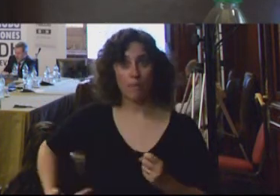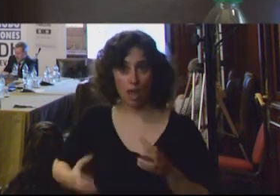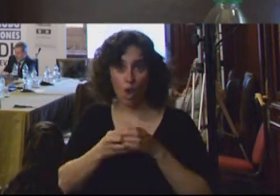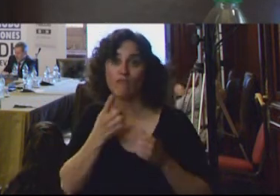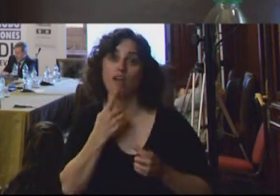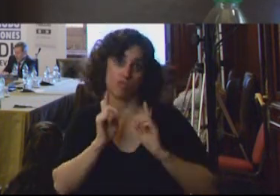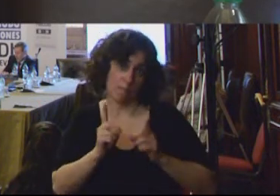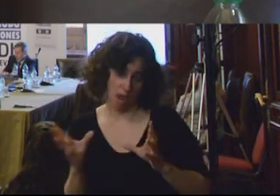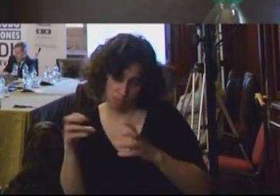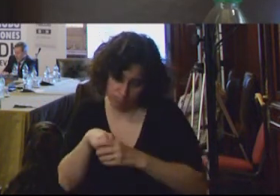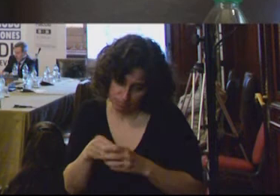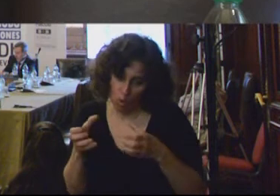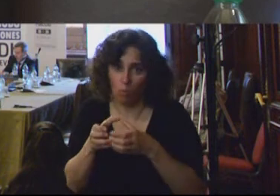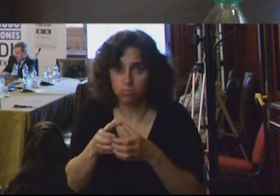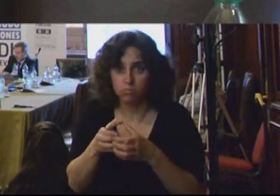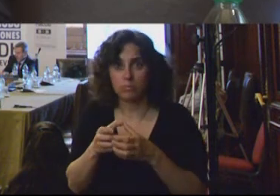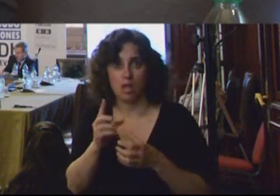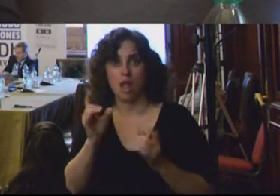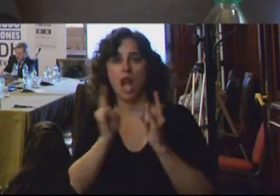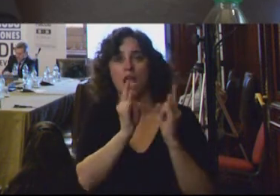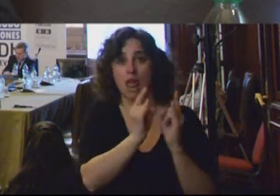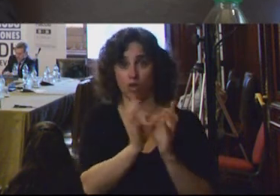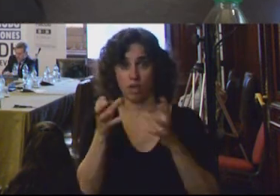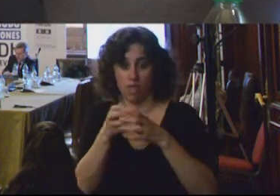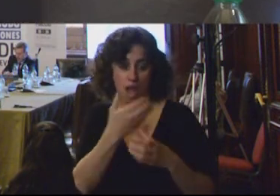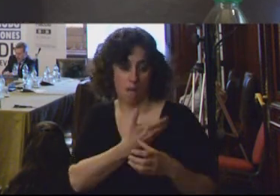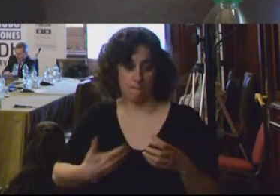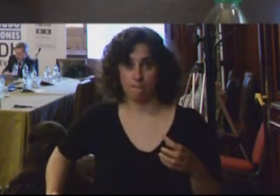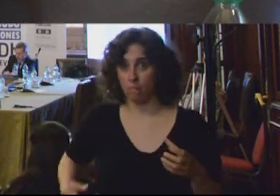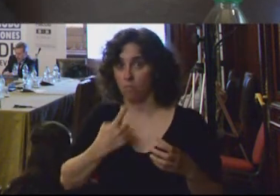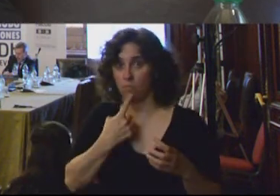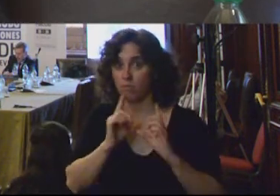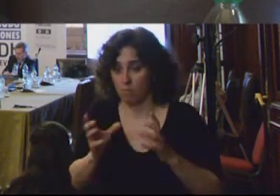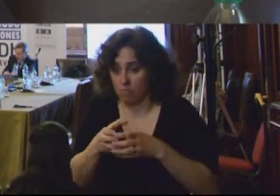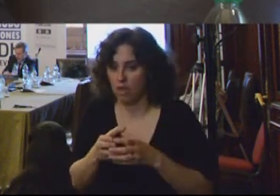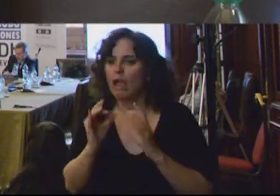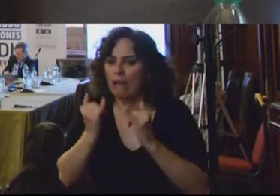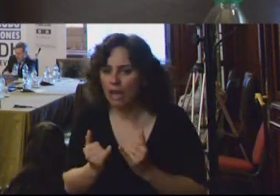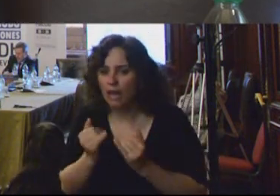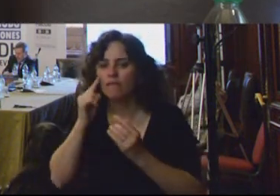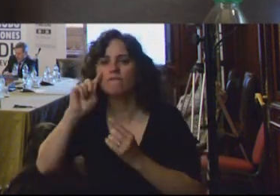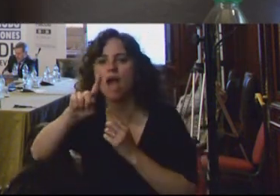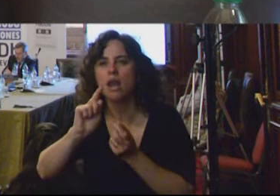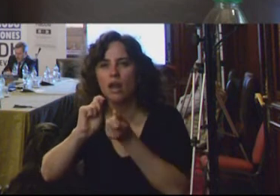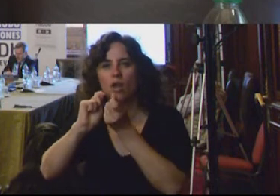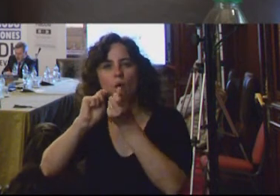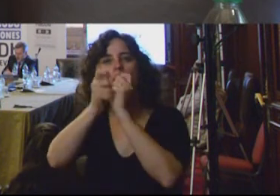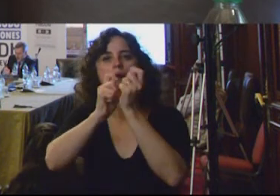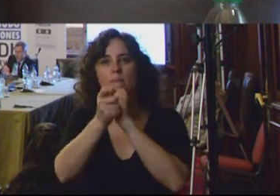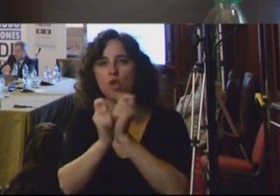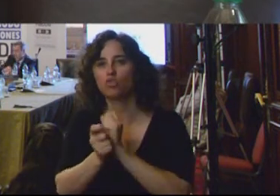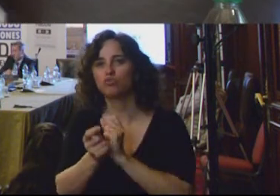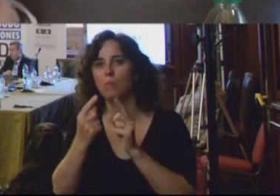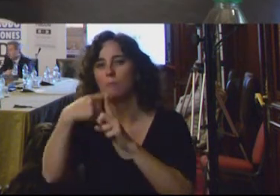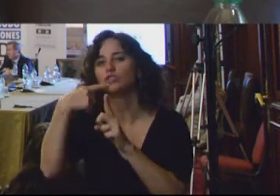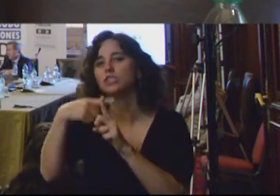resaltar, incluyendo a legisladores del partido de gobierno que quieren propiciar una agenda positiva de cambios para la